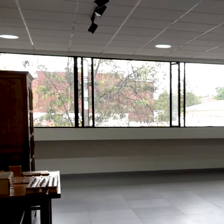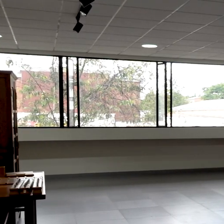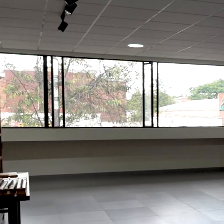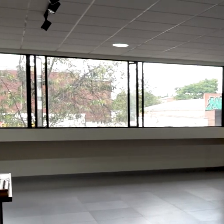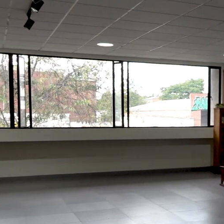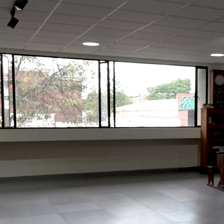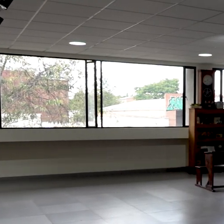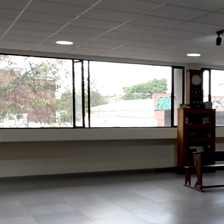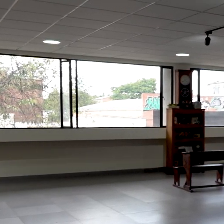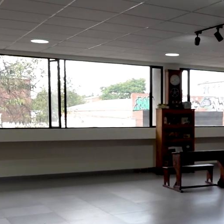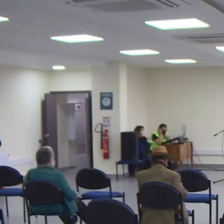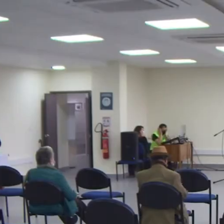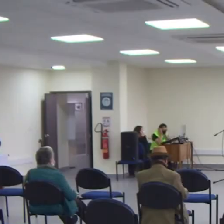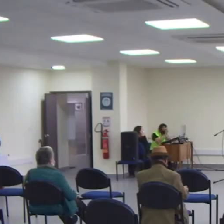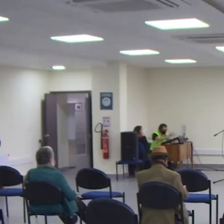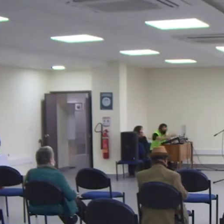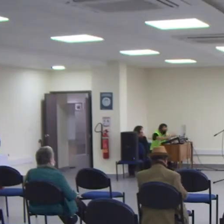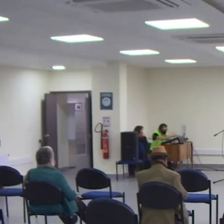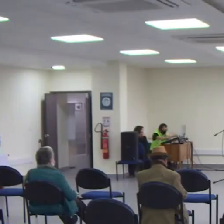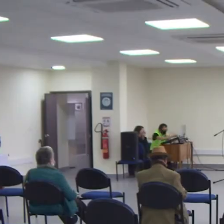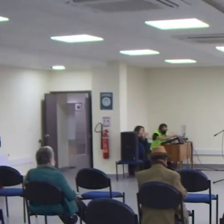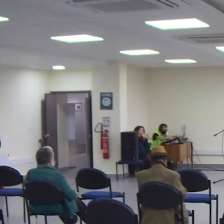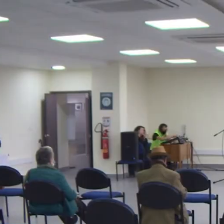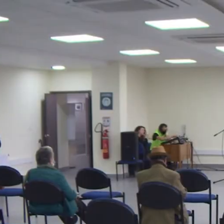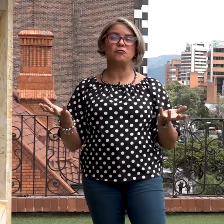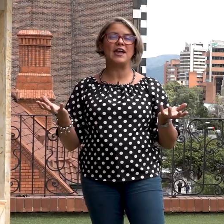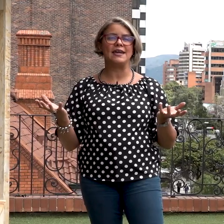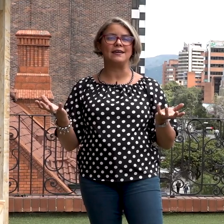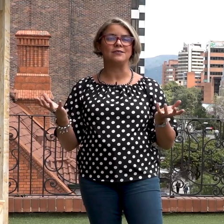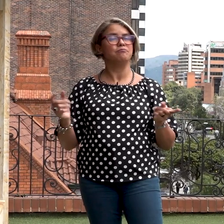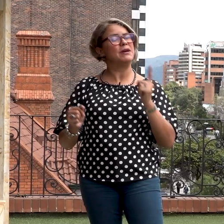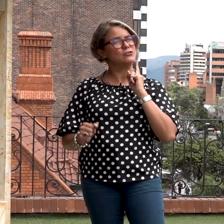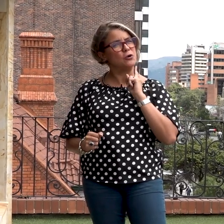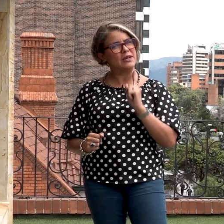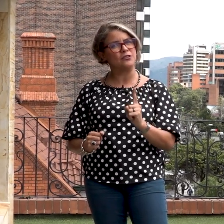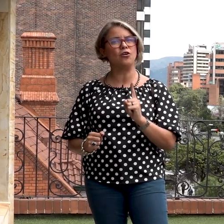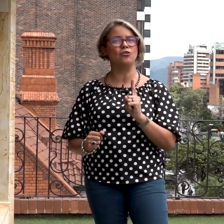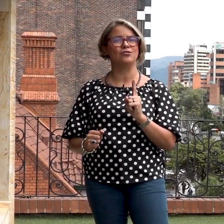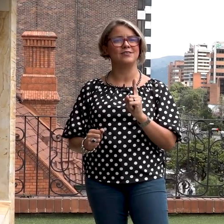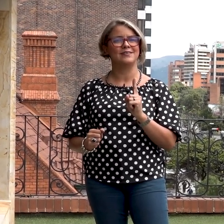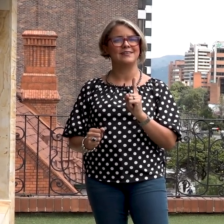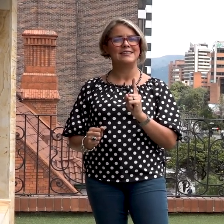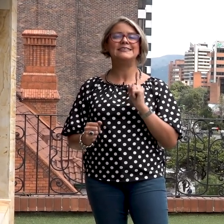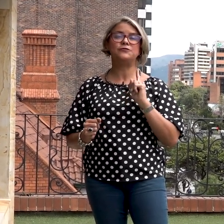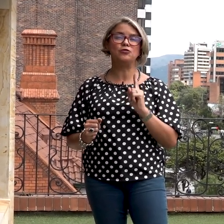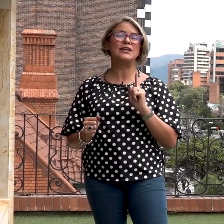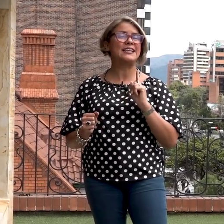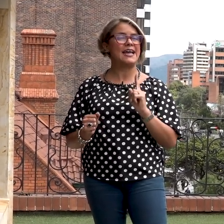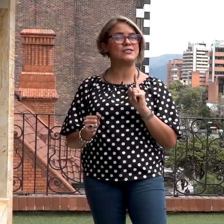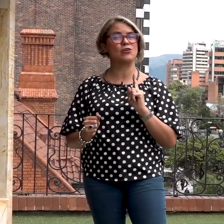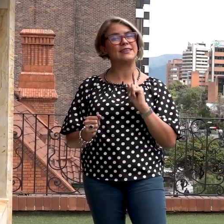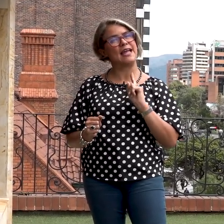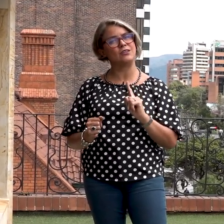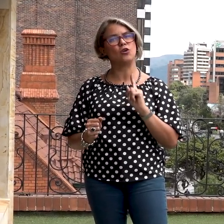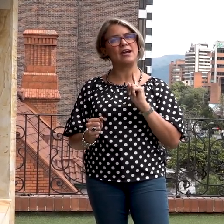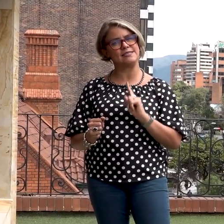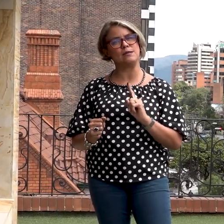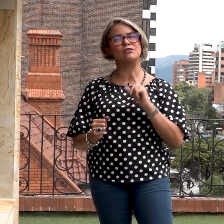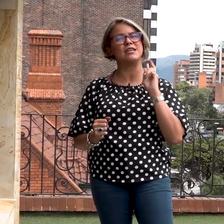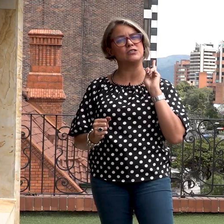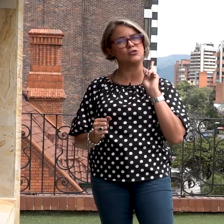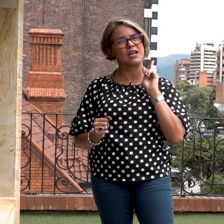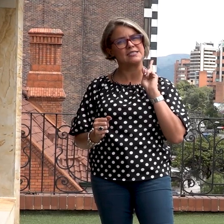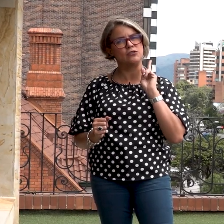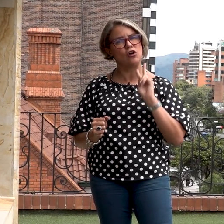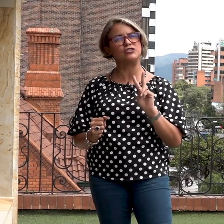museo pedagógico. Disfruten del aula de Paulo Freire, pero sobre todo, disfruten de eso que tanto